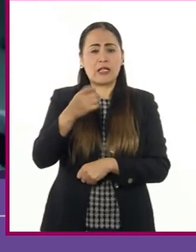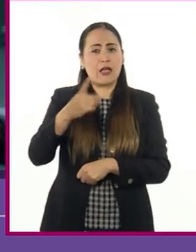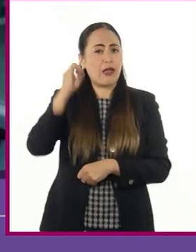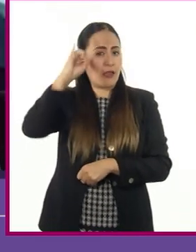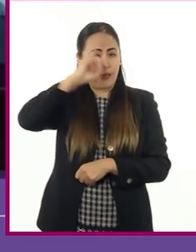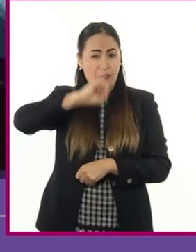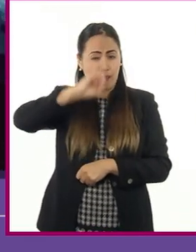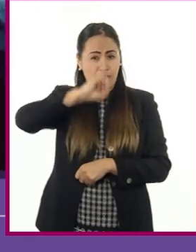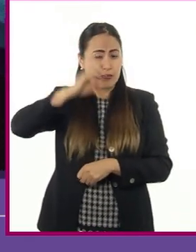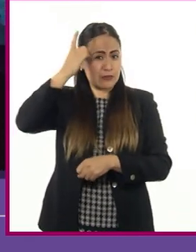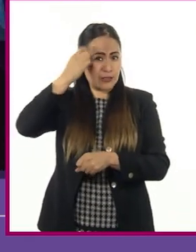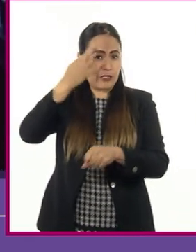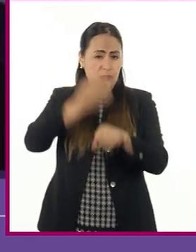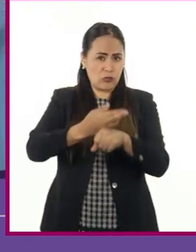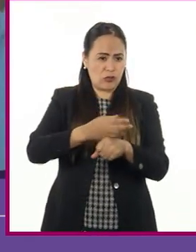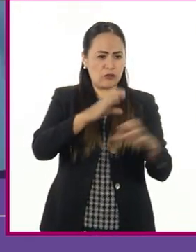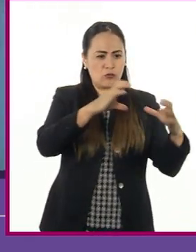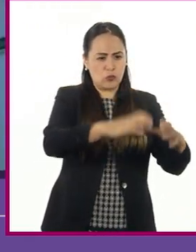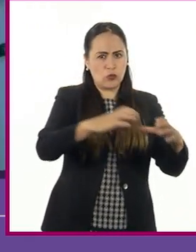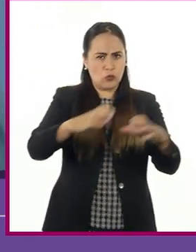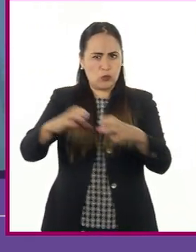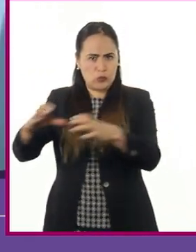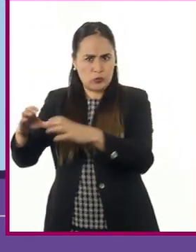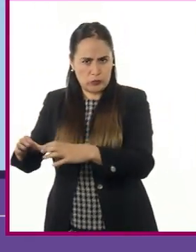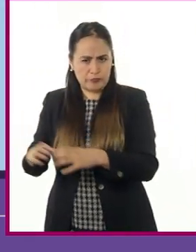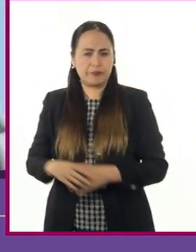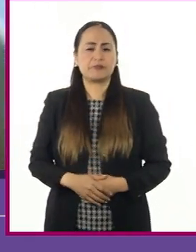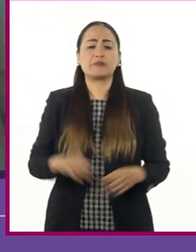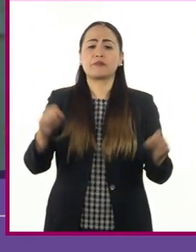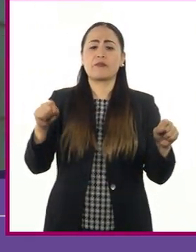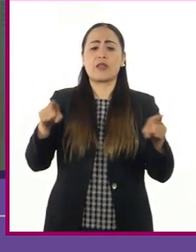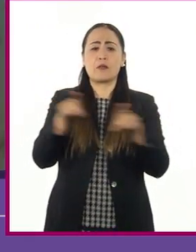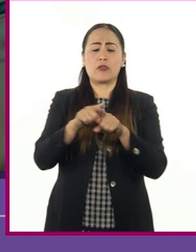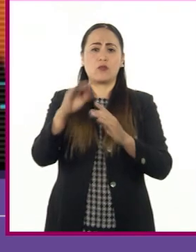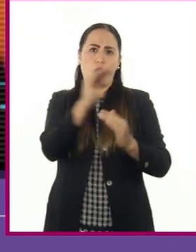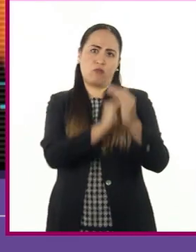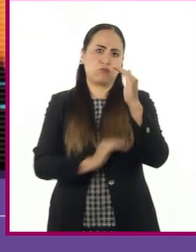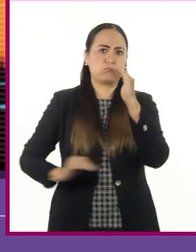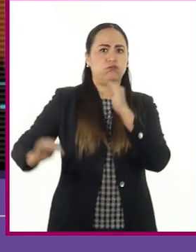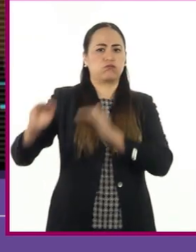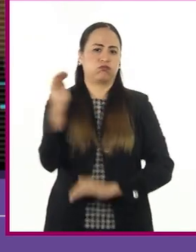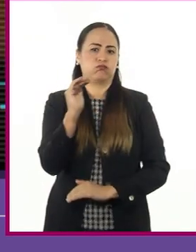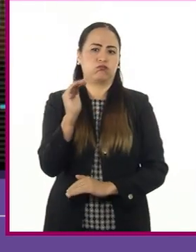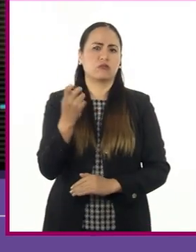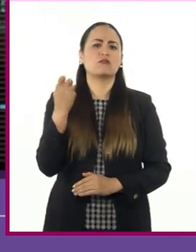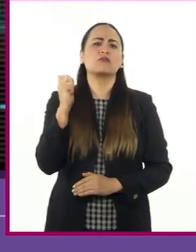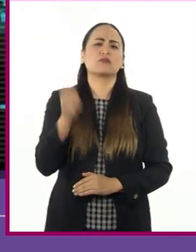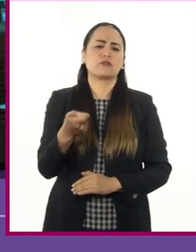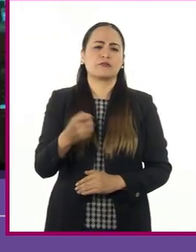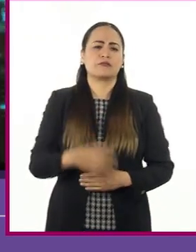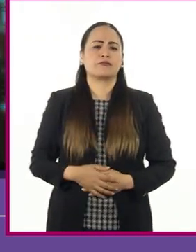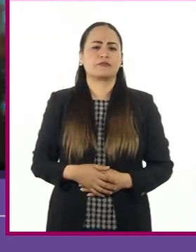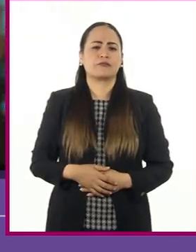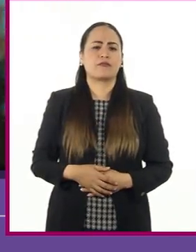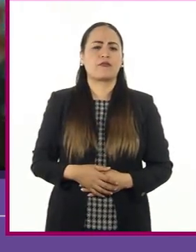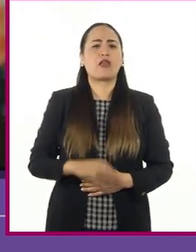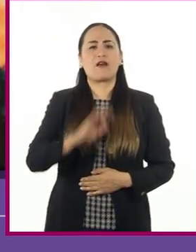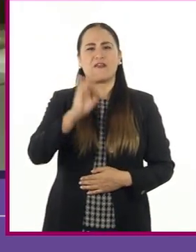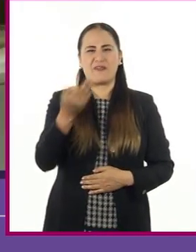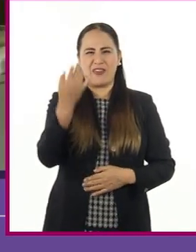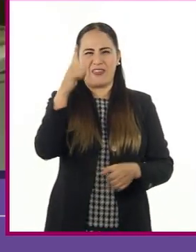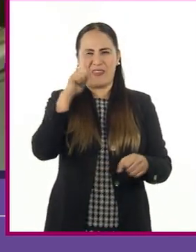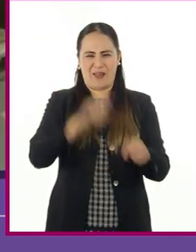directores de sección o departamento. Existen también los altos mandos, quienes se desempeñan en el ámbito